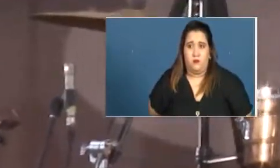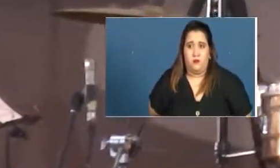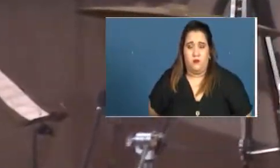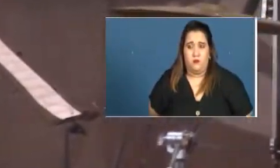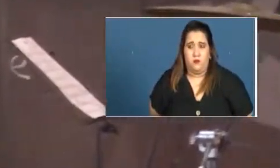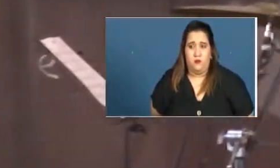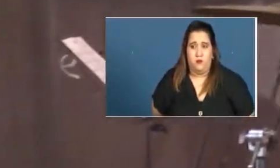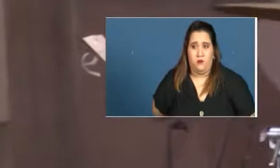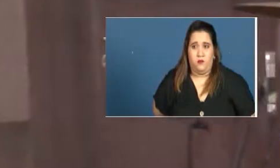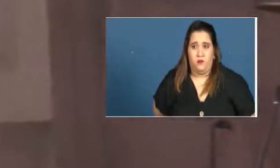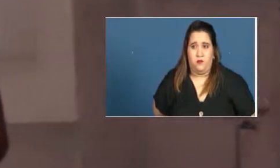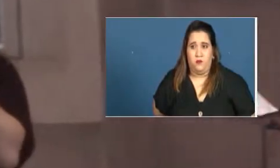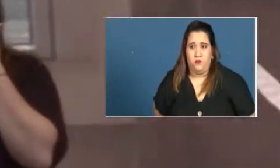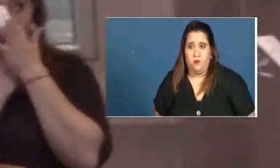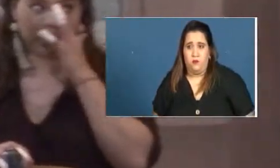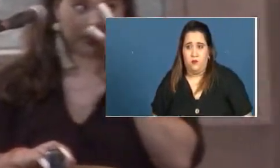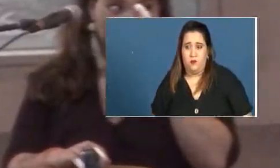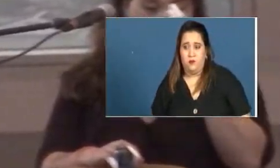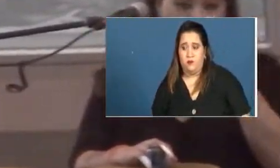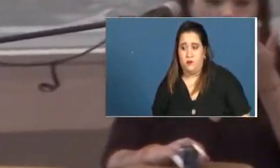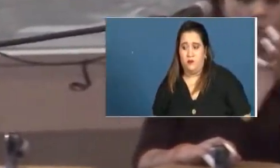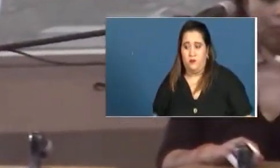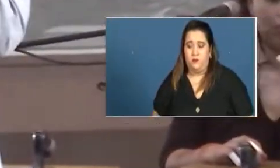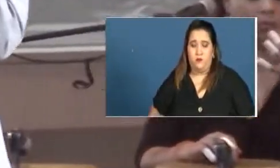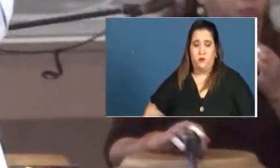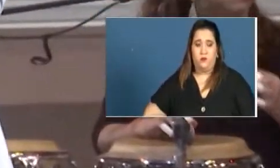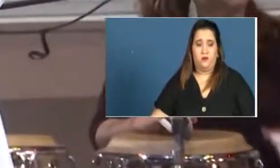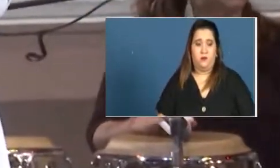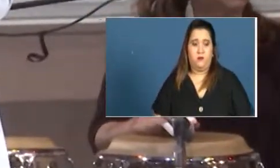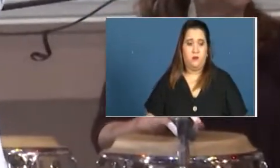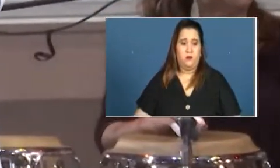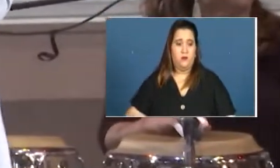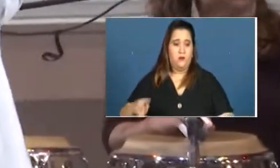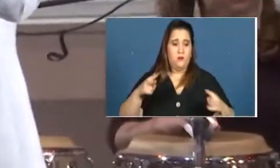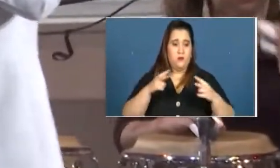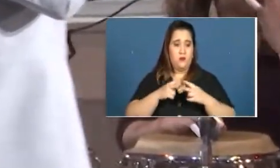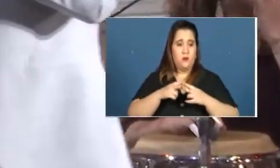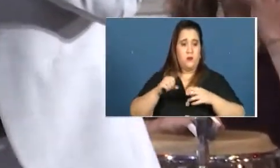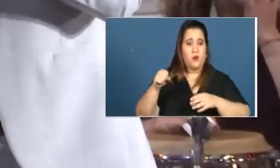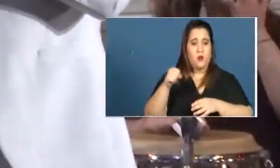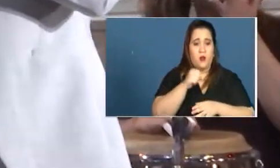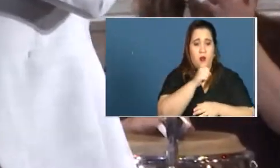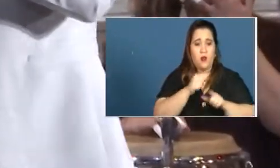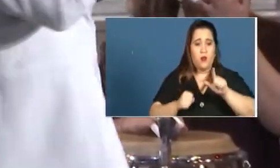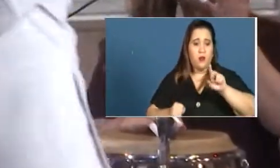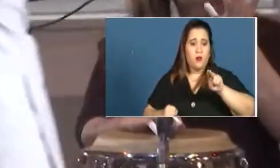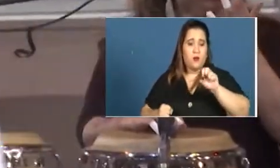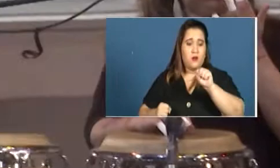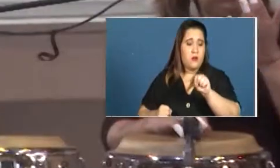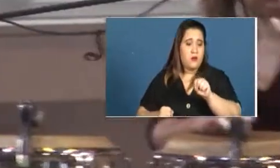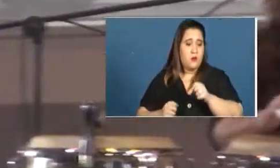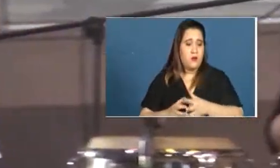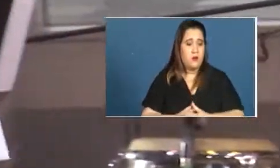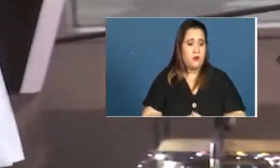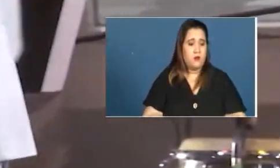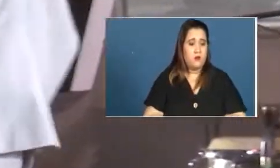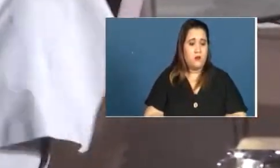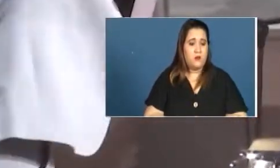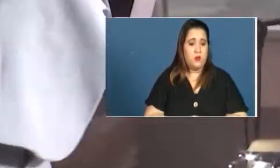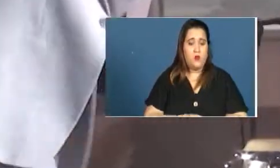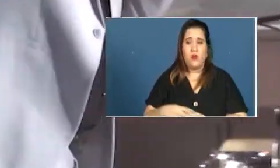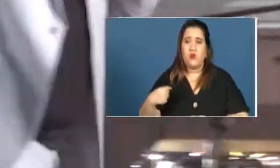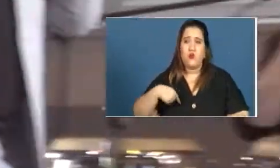las diferentes tarimas y en los diferentes escenarios conocen que la orquesta de Luis Lugo no son